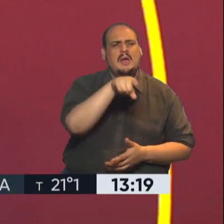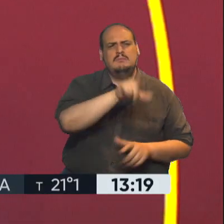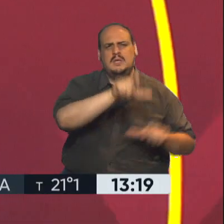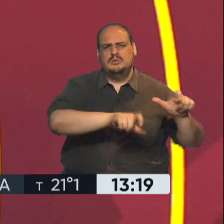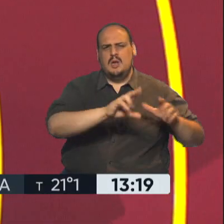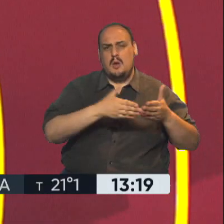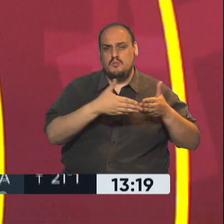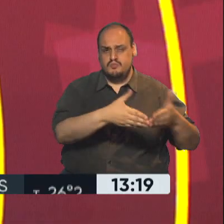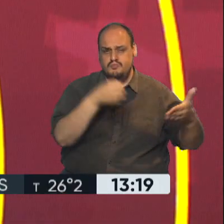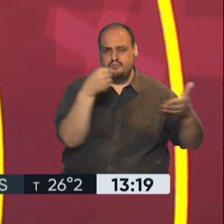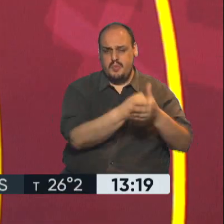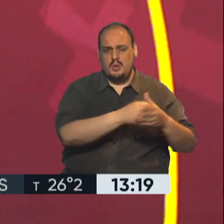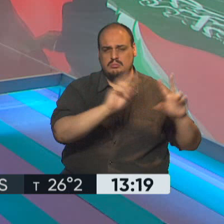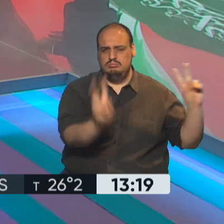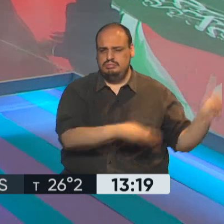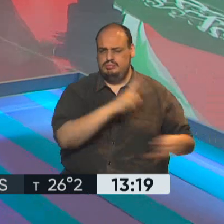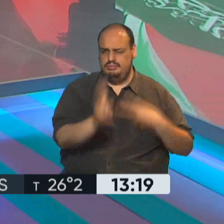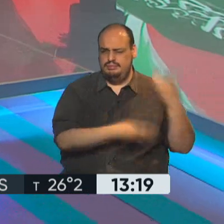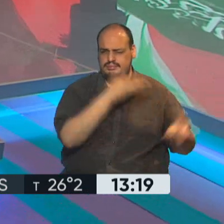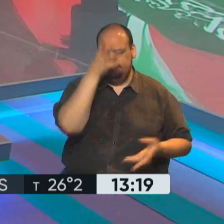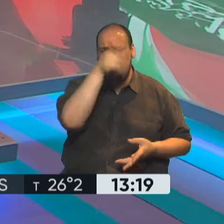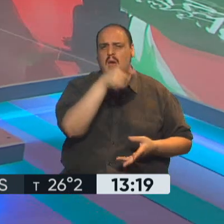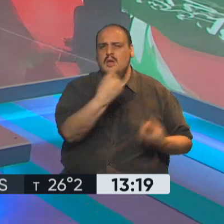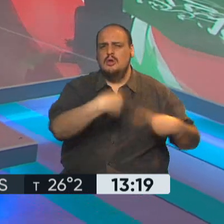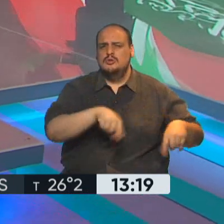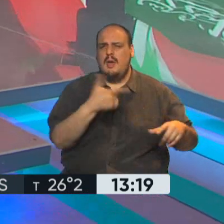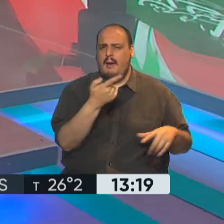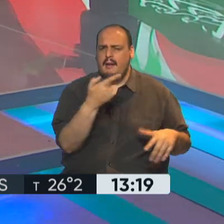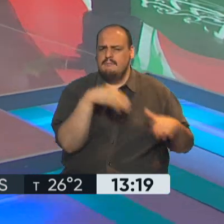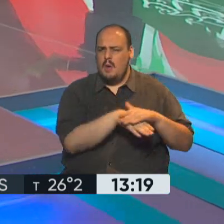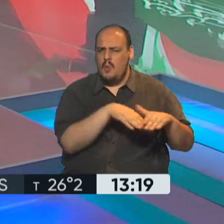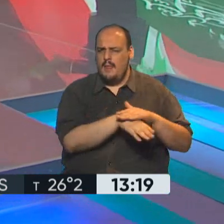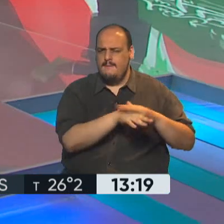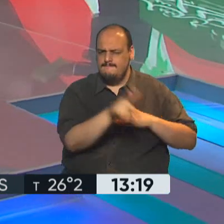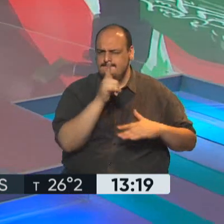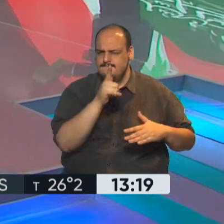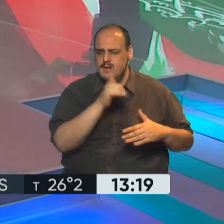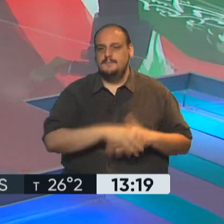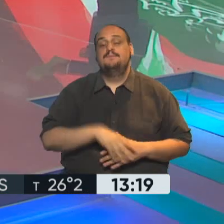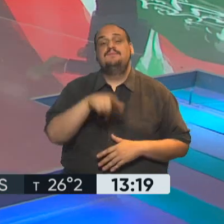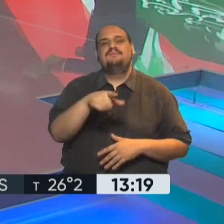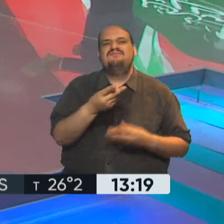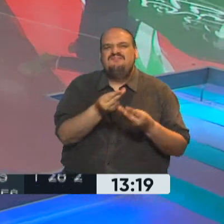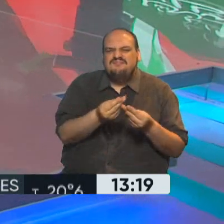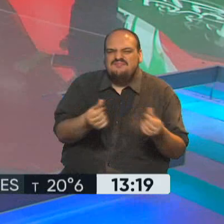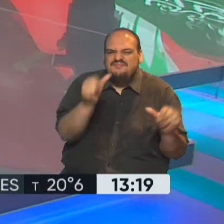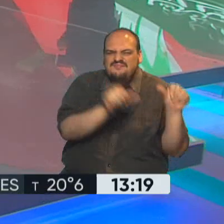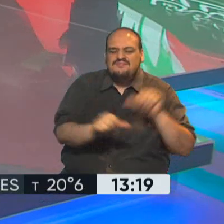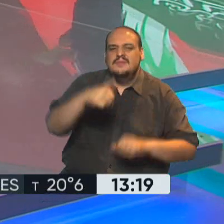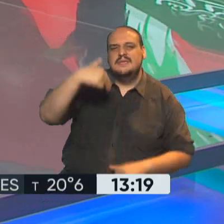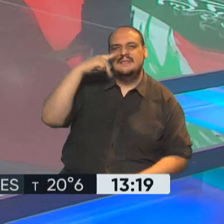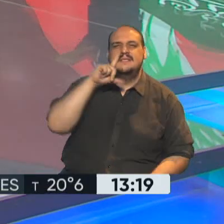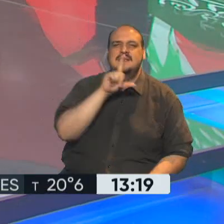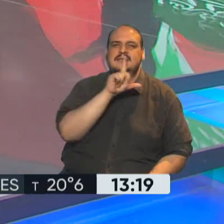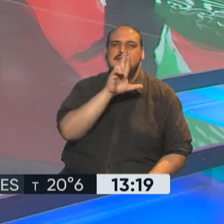lugar donde se almacenaba, si mal no recuerdo, armas, me parece que armas, ¿no? Nitrato de amonio. Nitrato de amonio, exactamente. Nitrato de